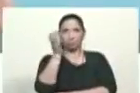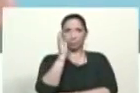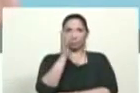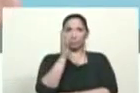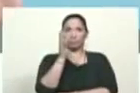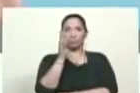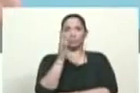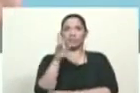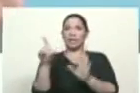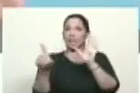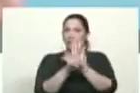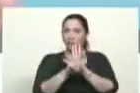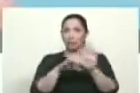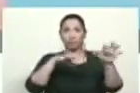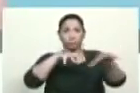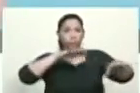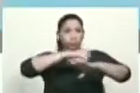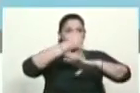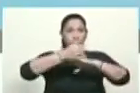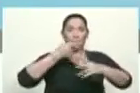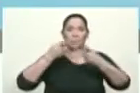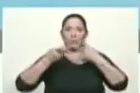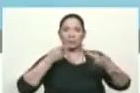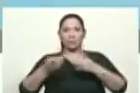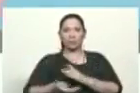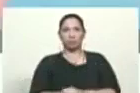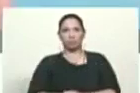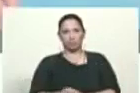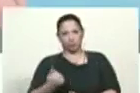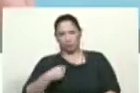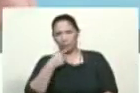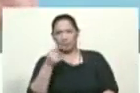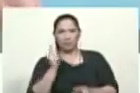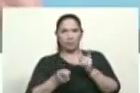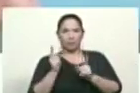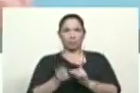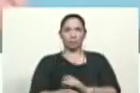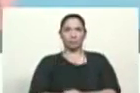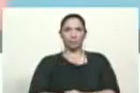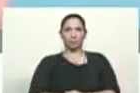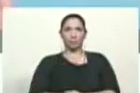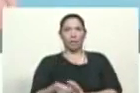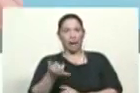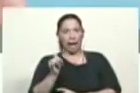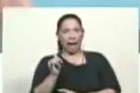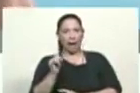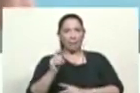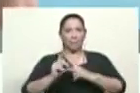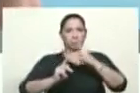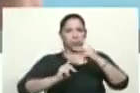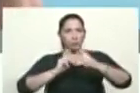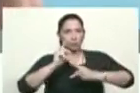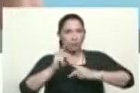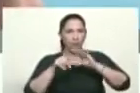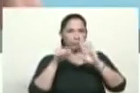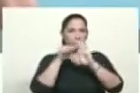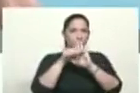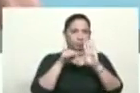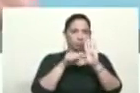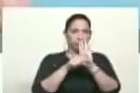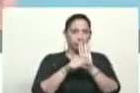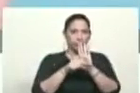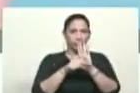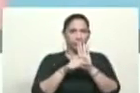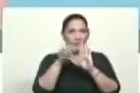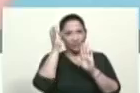que teníamos mayoría política. Yo les voy a decir algo. Eso tiene un procedimiento que es un poquito fastidioso explicarlo